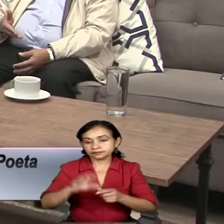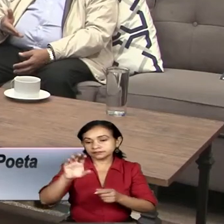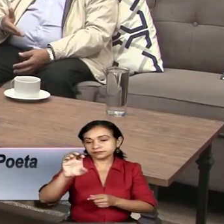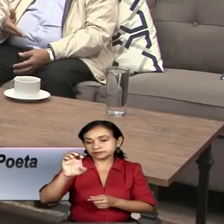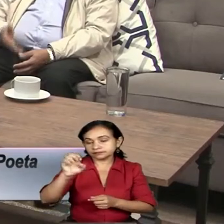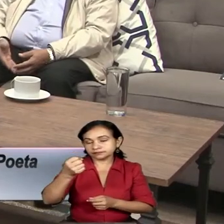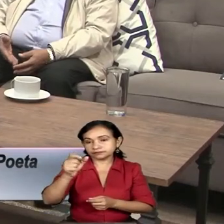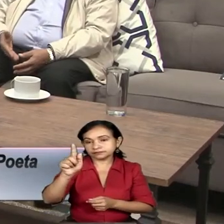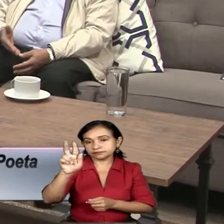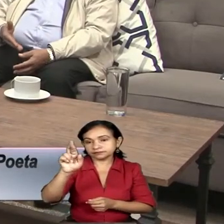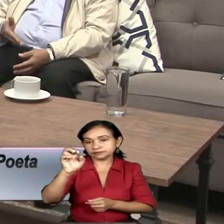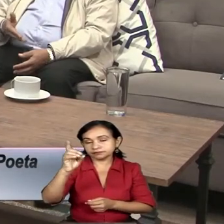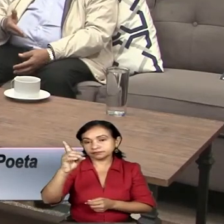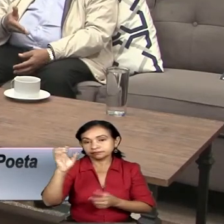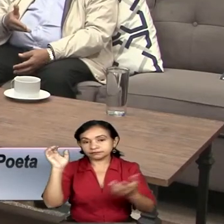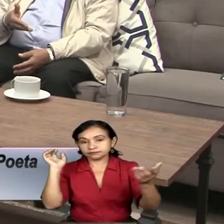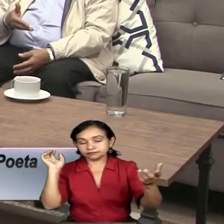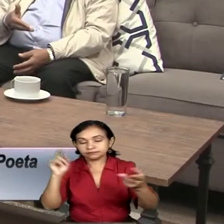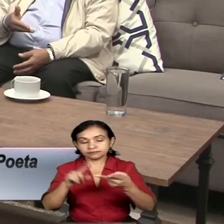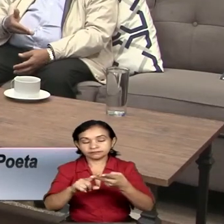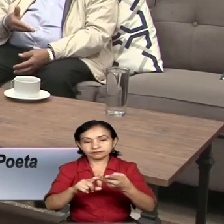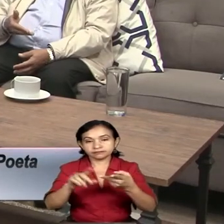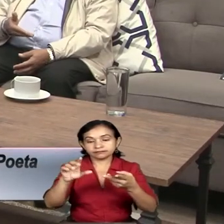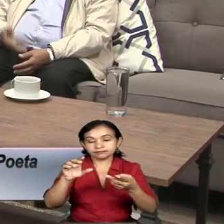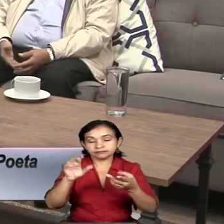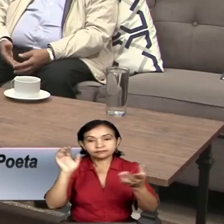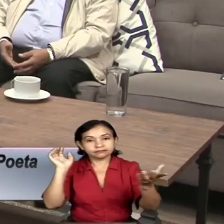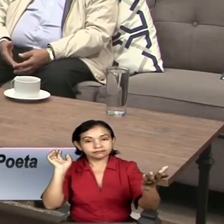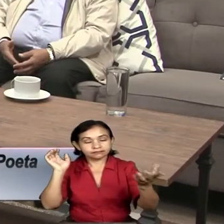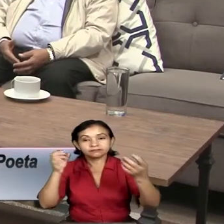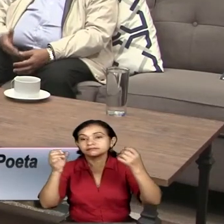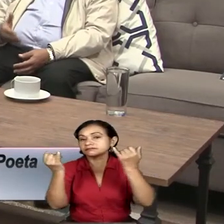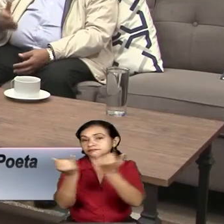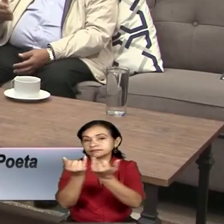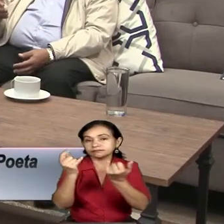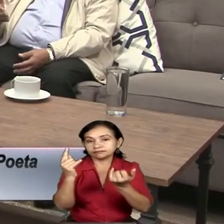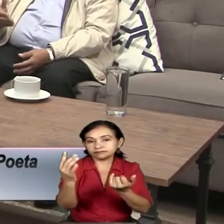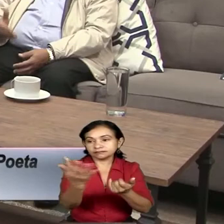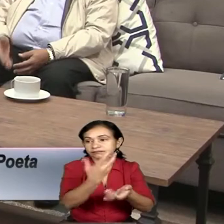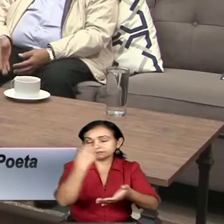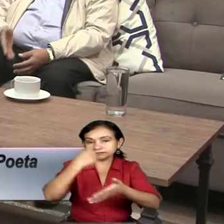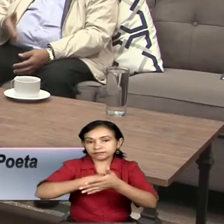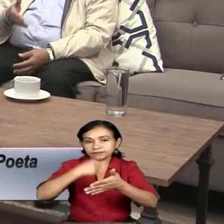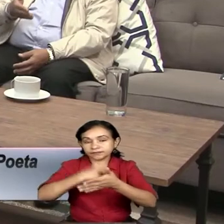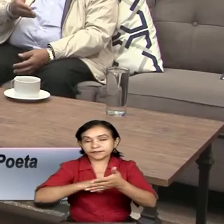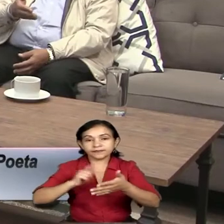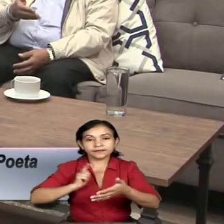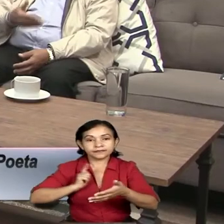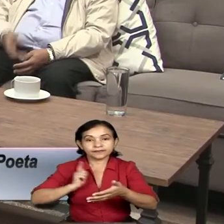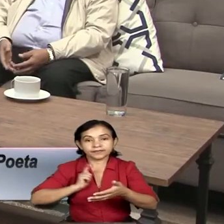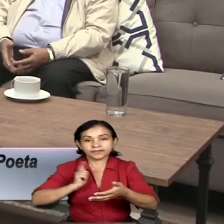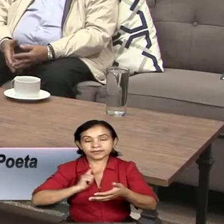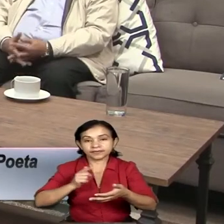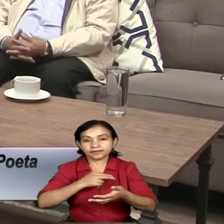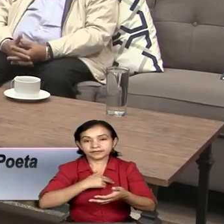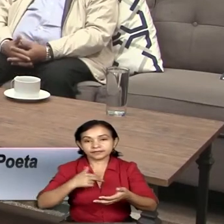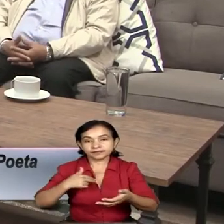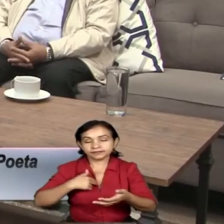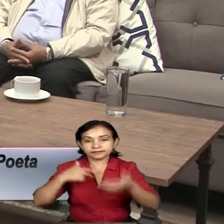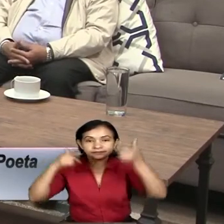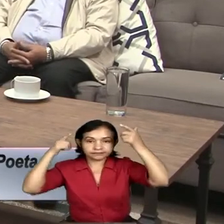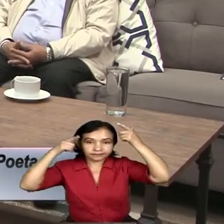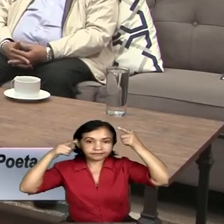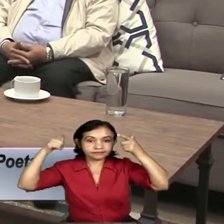Estrada, Andrés Castro, toda esa lucha que hemos tenido, Celedón,